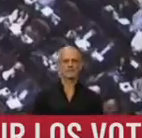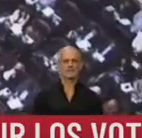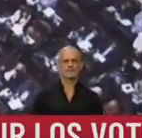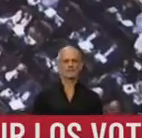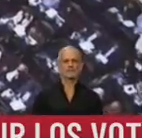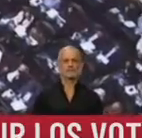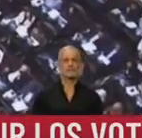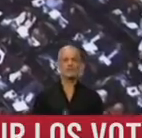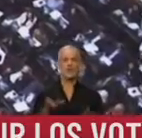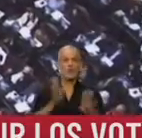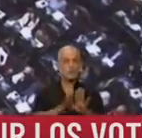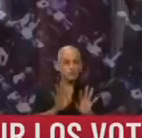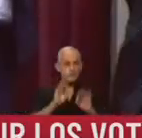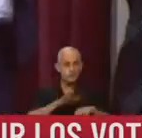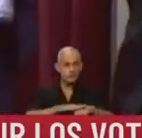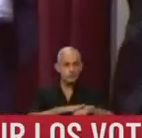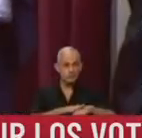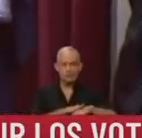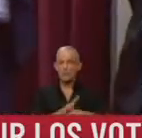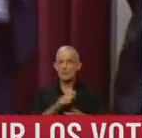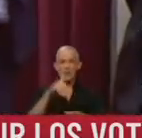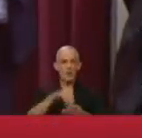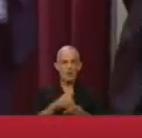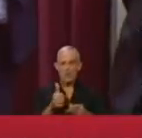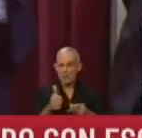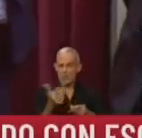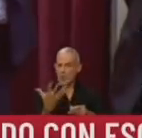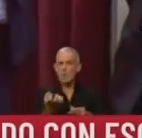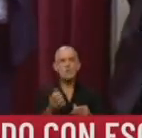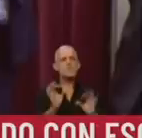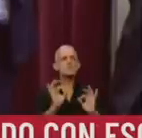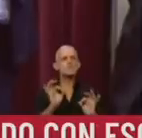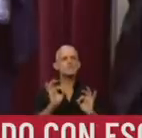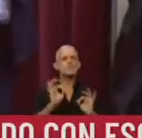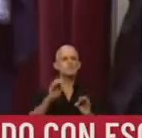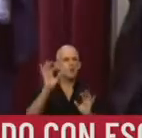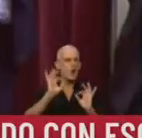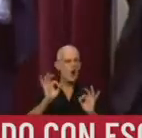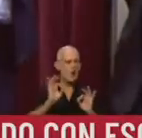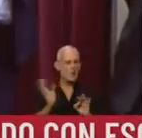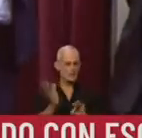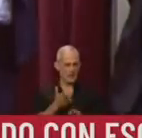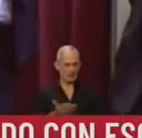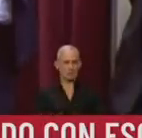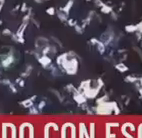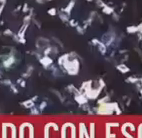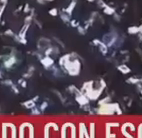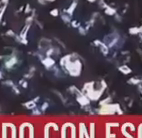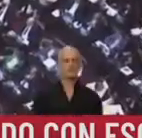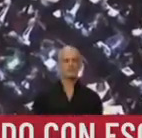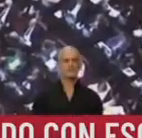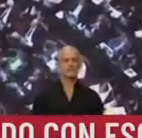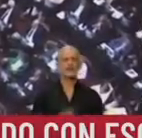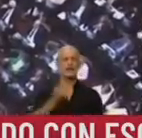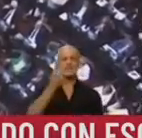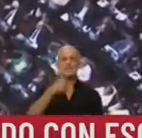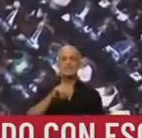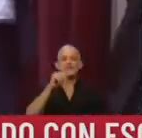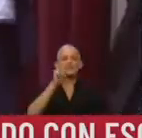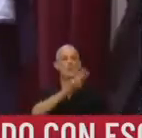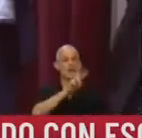cancha, como si fuera un partido de fútbol, bueno, vamos. ¿A suerte o verdad? Eso es una irresponsabilidad en política. Máximo, si usted es